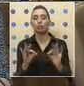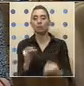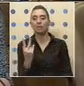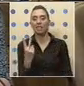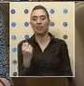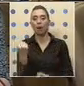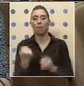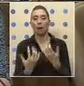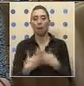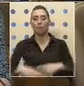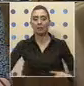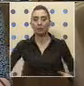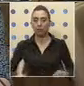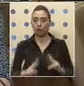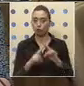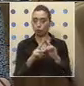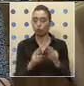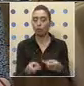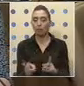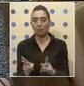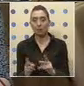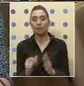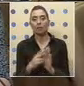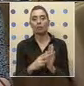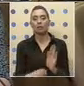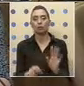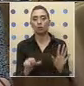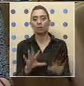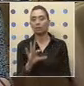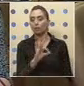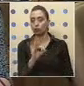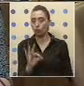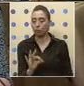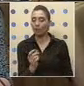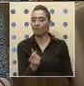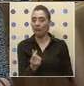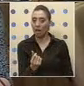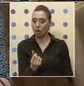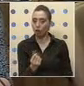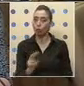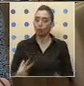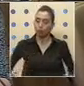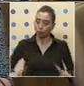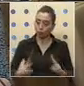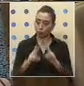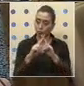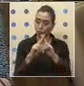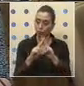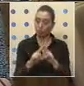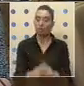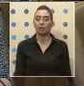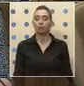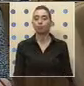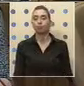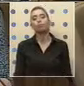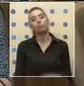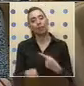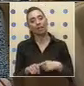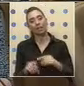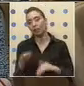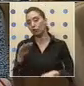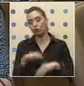constructoras, que actualmente les permite descontar 65% del valor de este en la construcción. Hoy este crédito tiene un